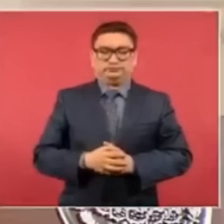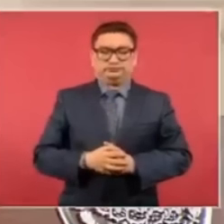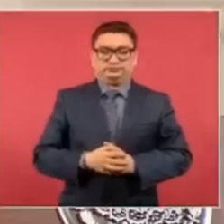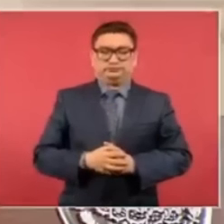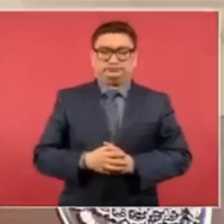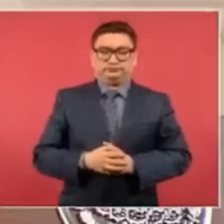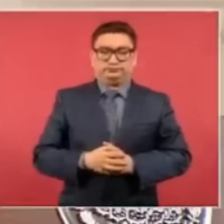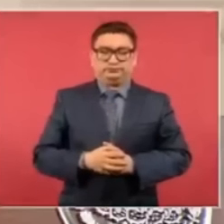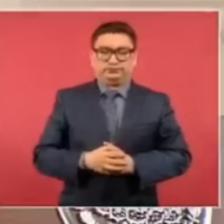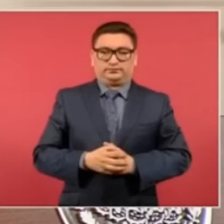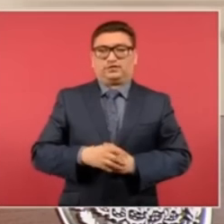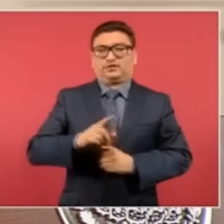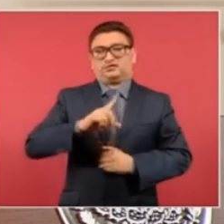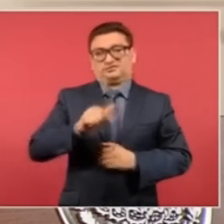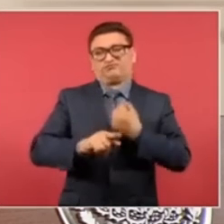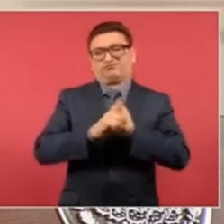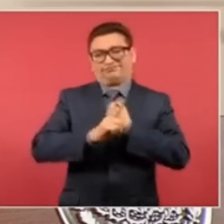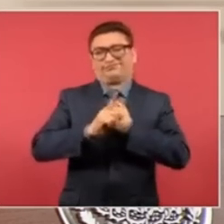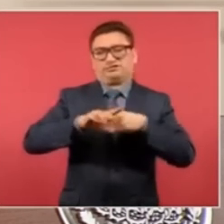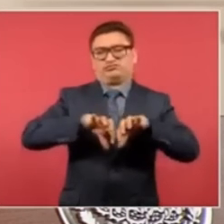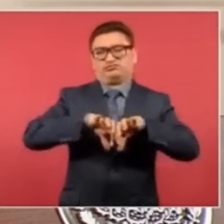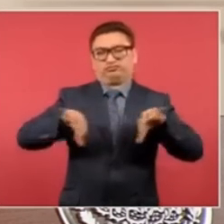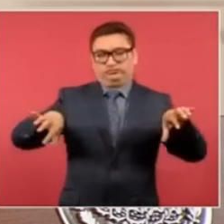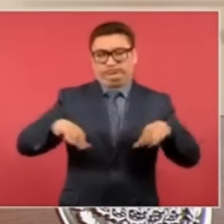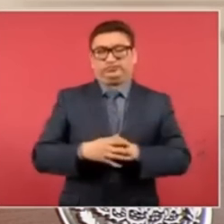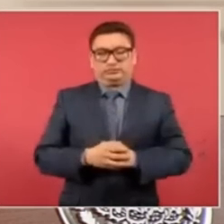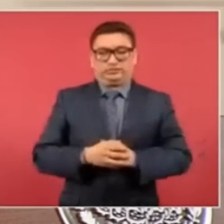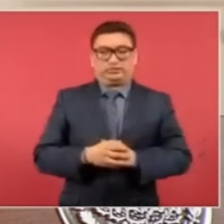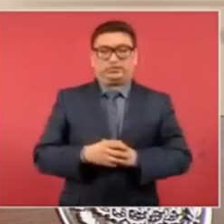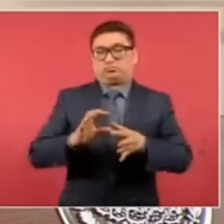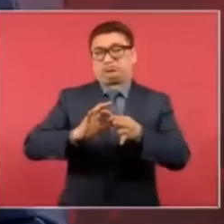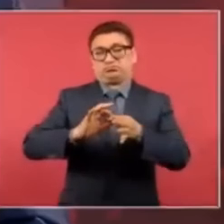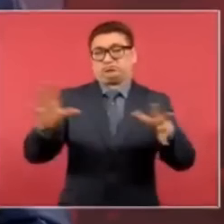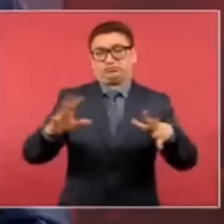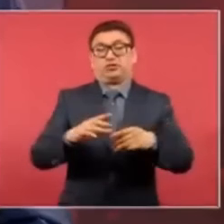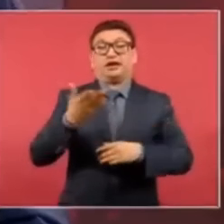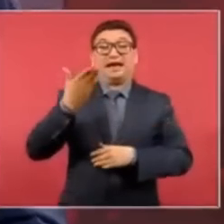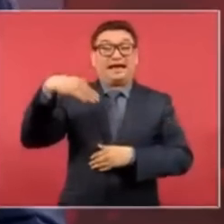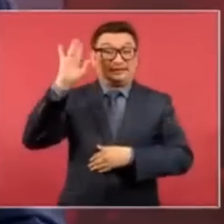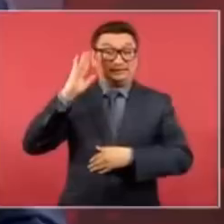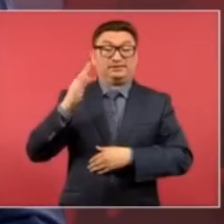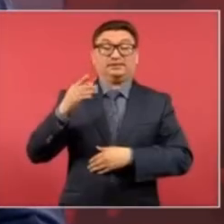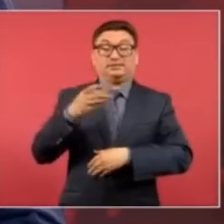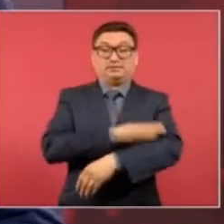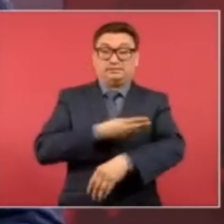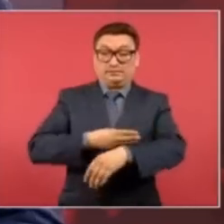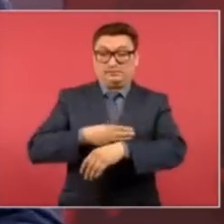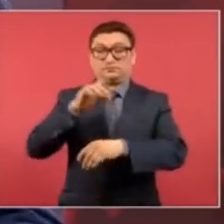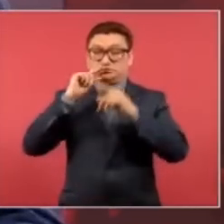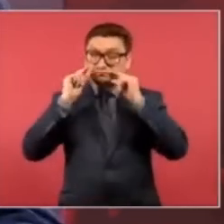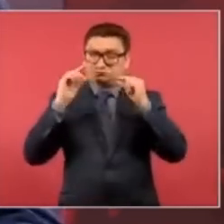y los separaron. En ese entonces, cuando todavía se llevaban bien, Madero, de